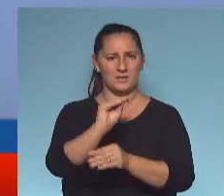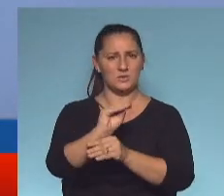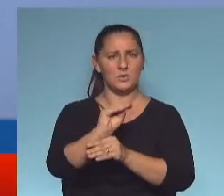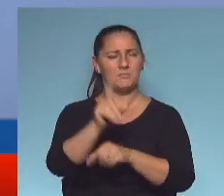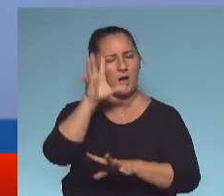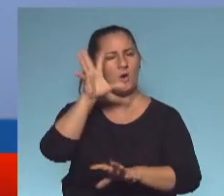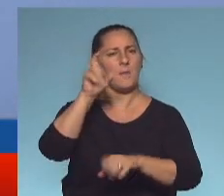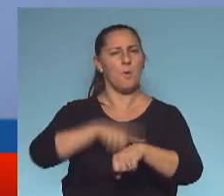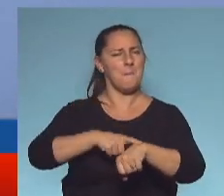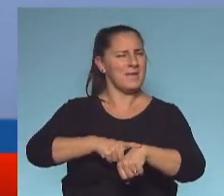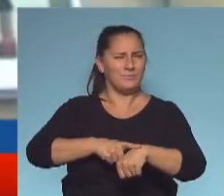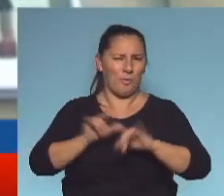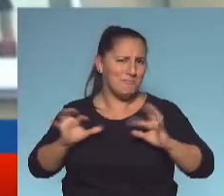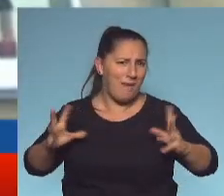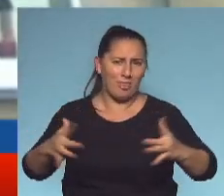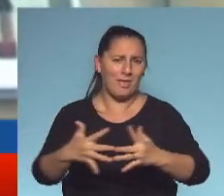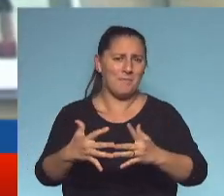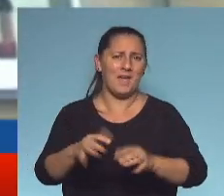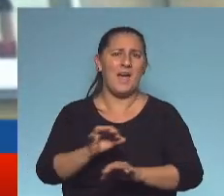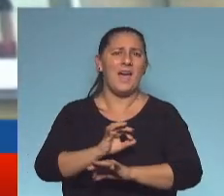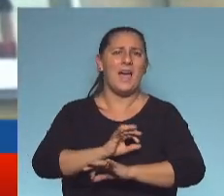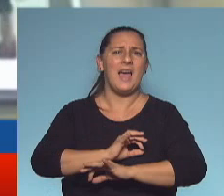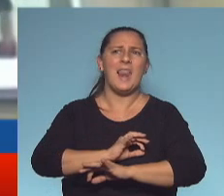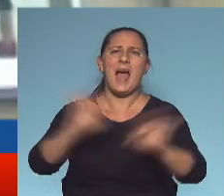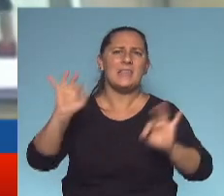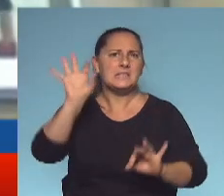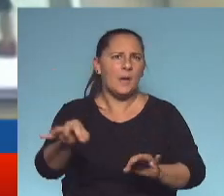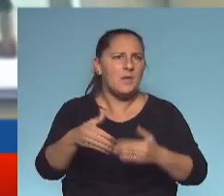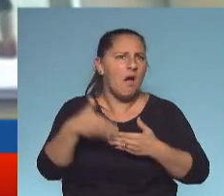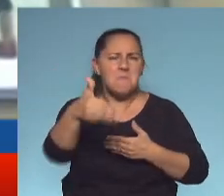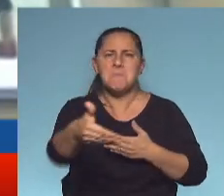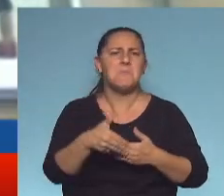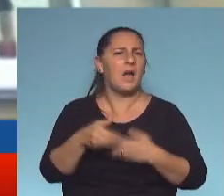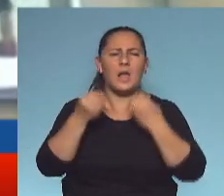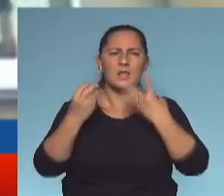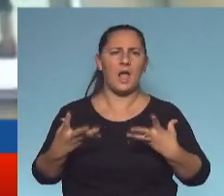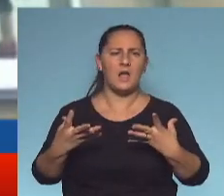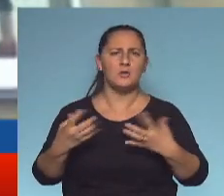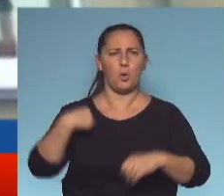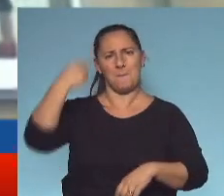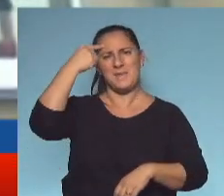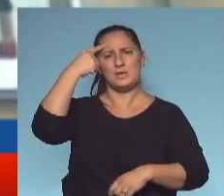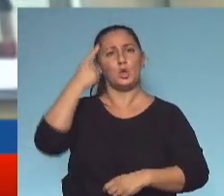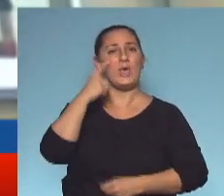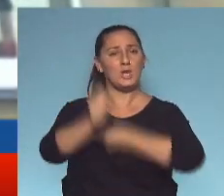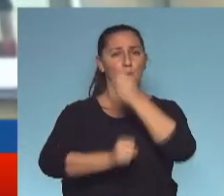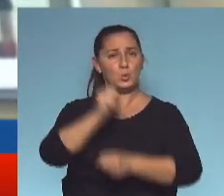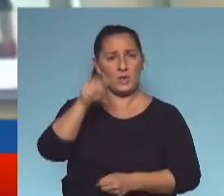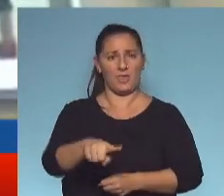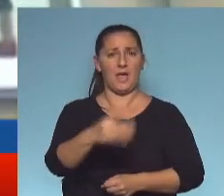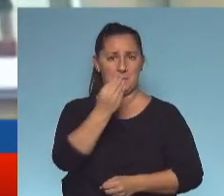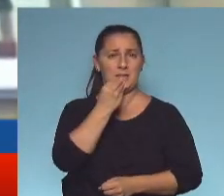esos momentos de plena pandemia, cuando nadie sabía qué nos iba a pasar, yo considero que la industria de la alimentación, y así lo